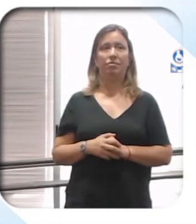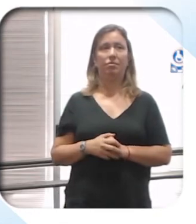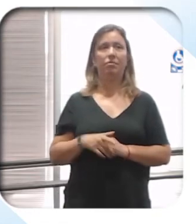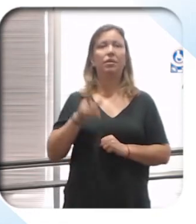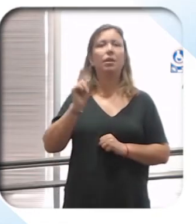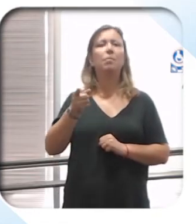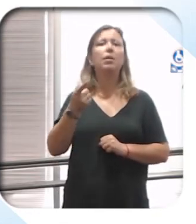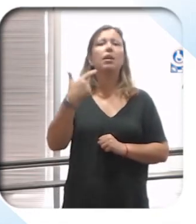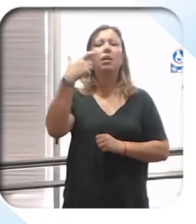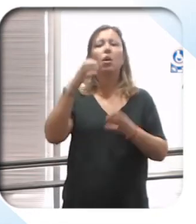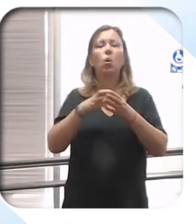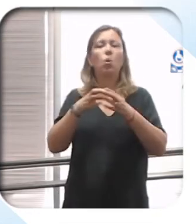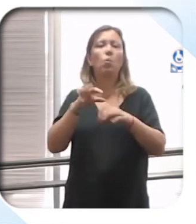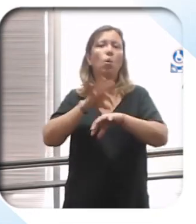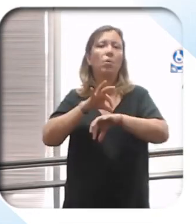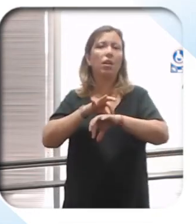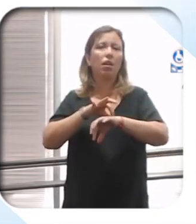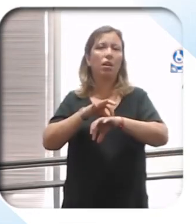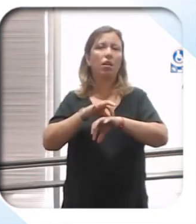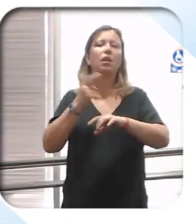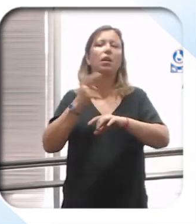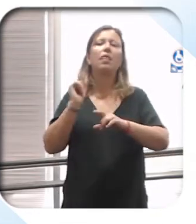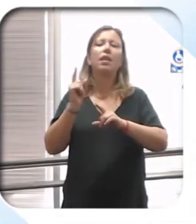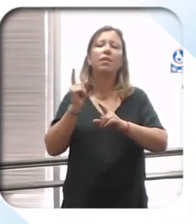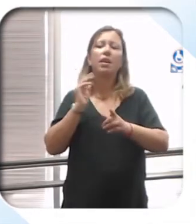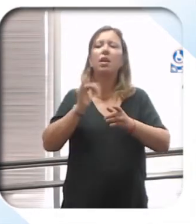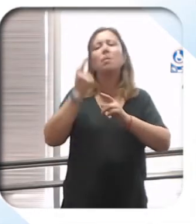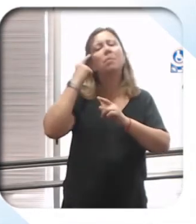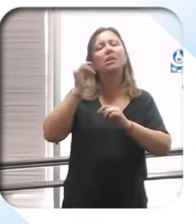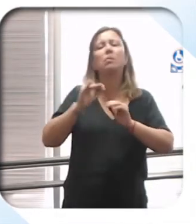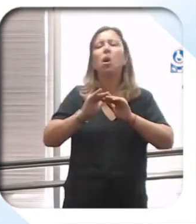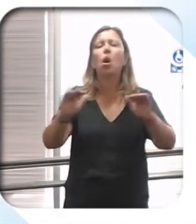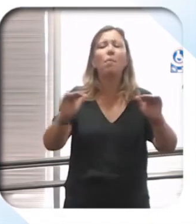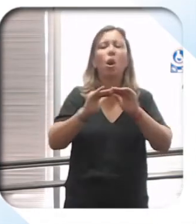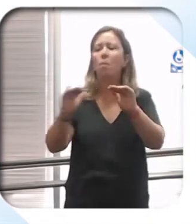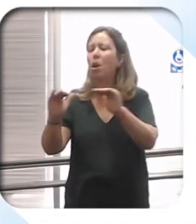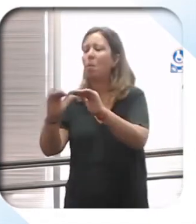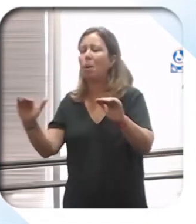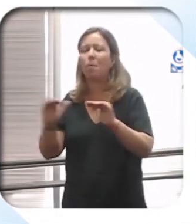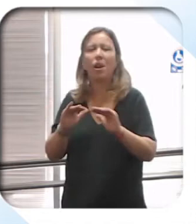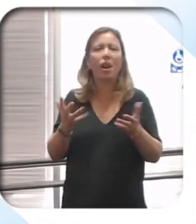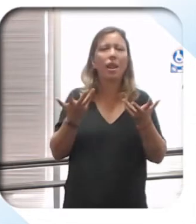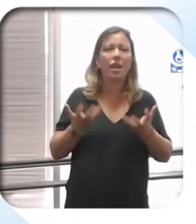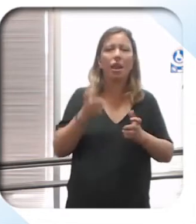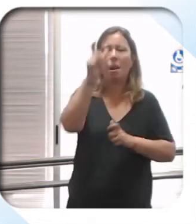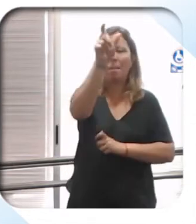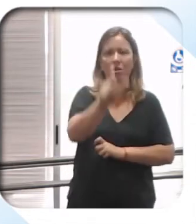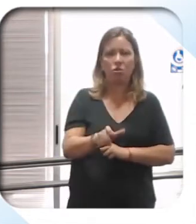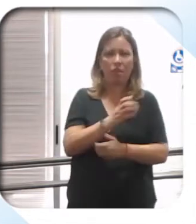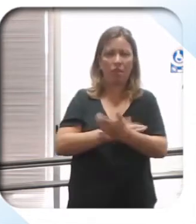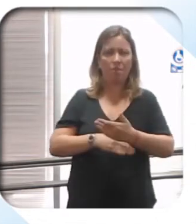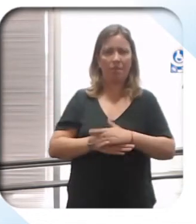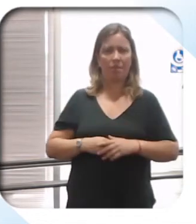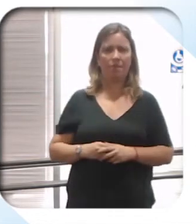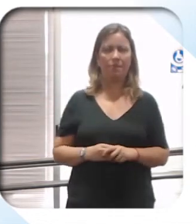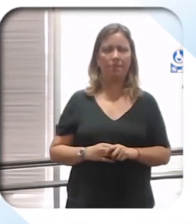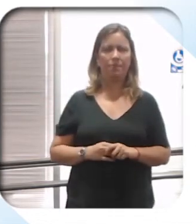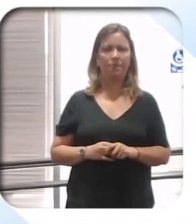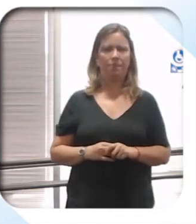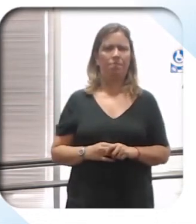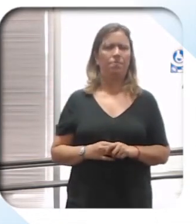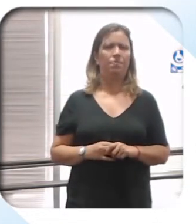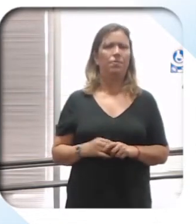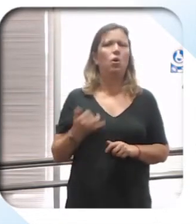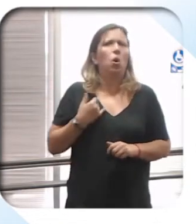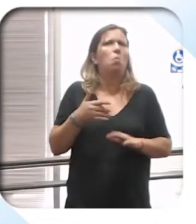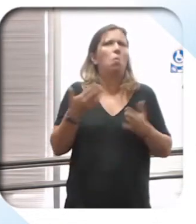médico lo que debe hacer es normalizar, rehabilitar, tratar de llegar a la mayor normalidad posible a ese sujeto. Y ¿Cómo va a